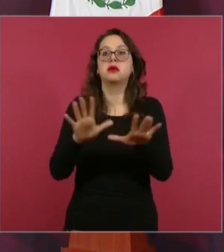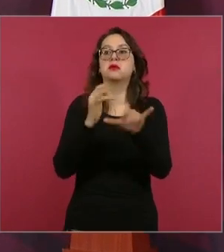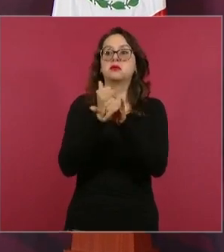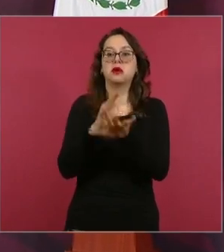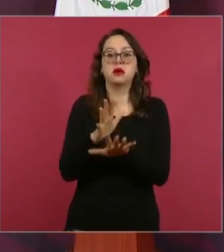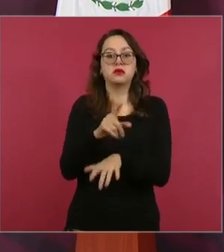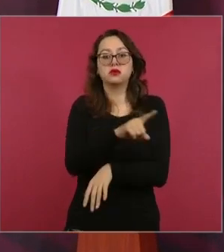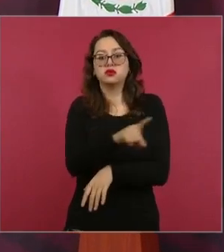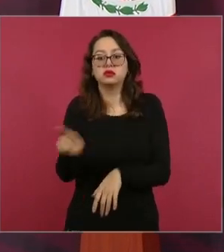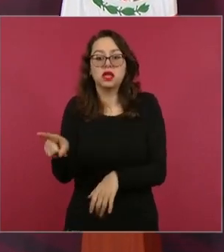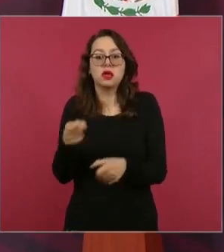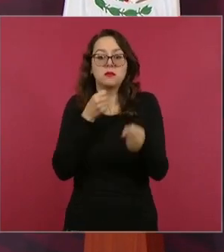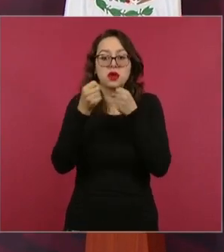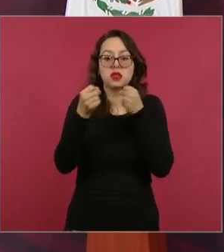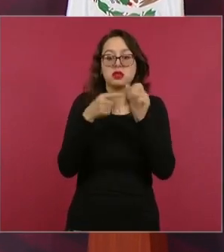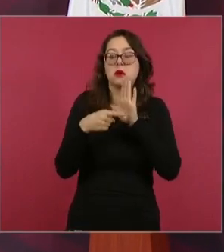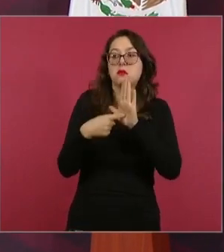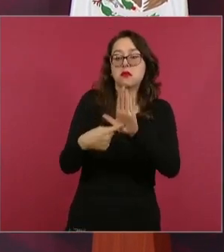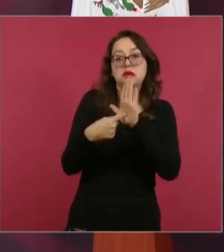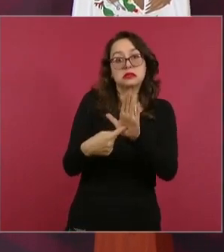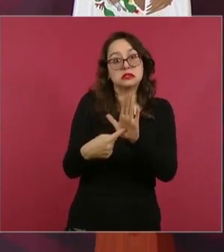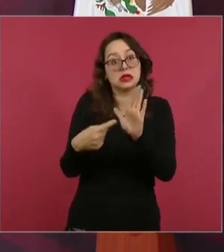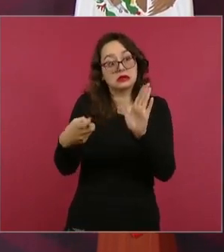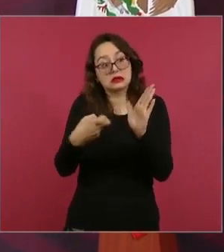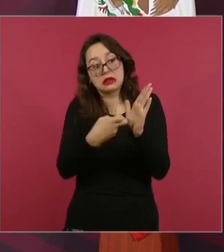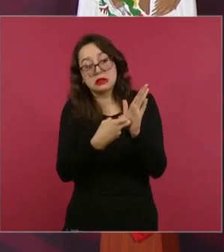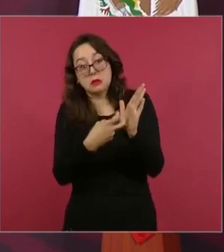verdad hay veces